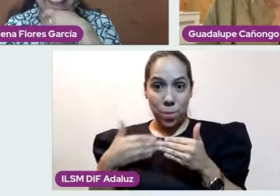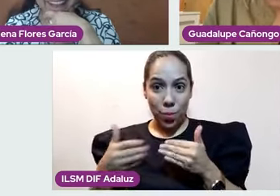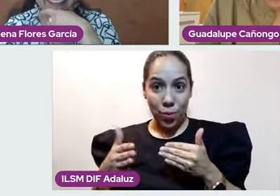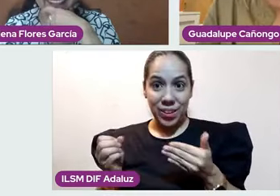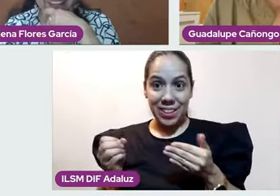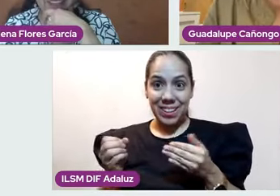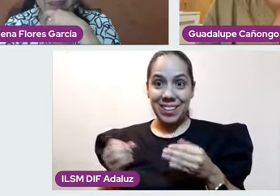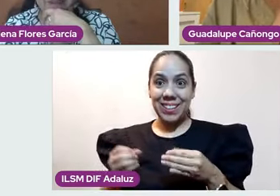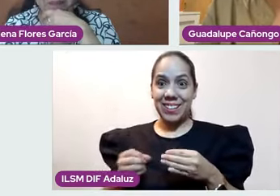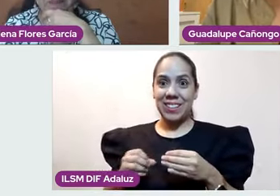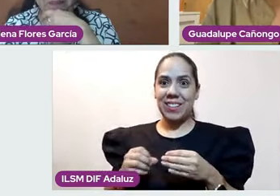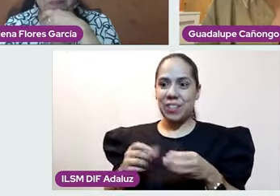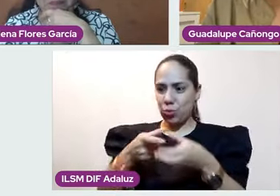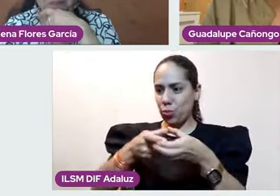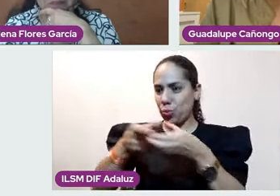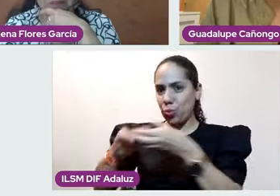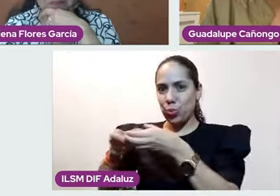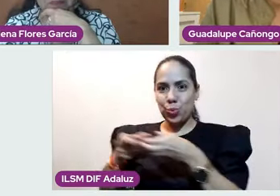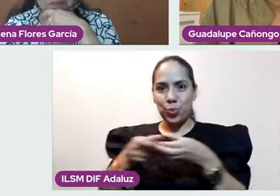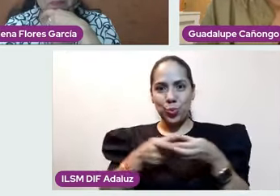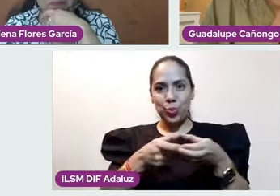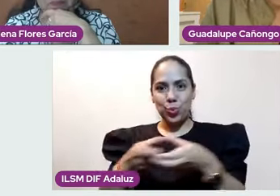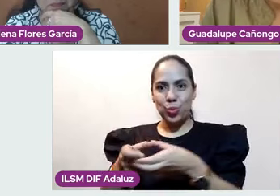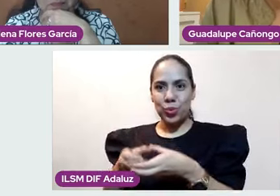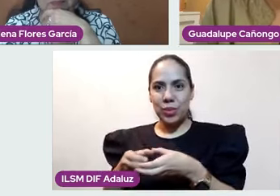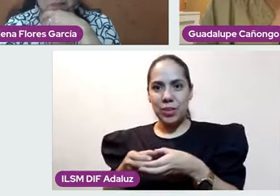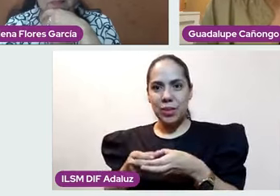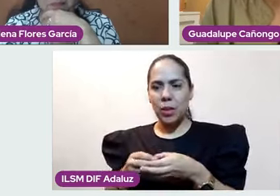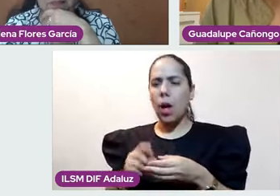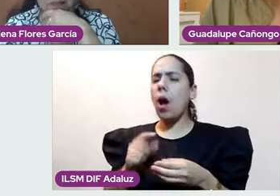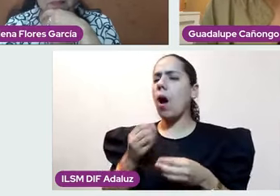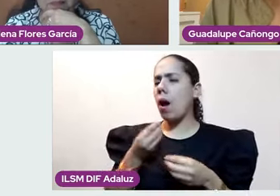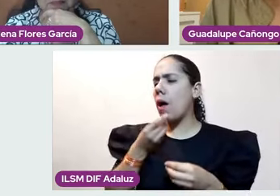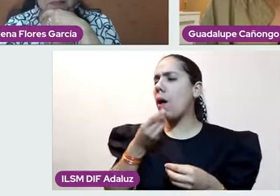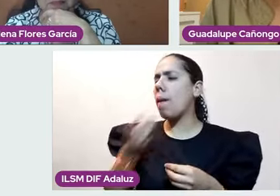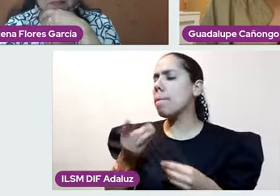estar escuchando es una maravilla.